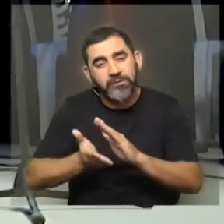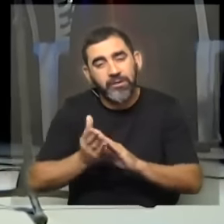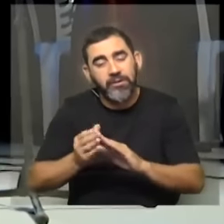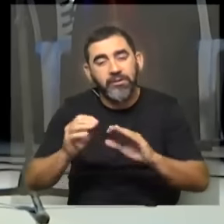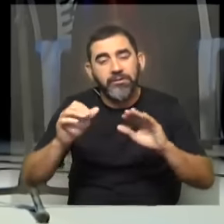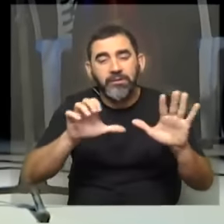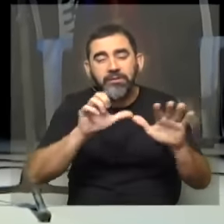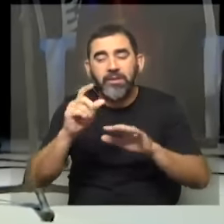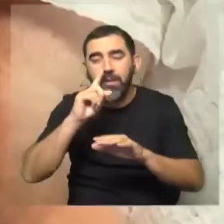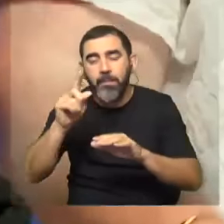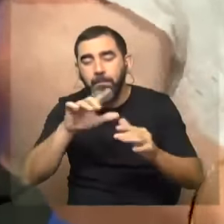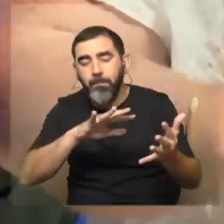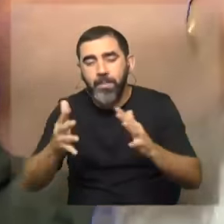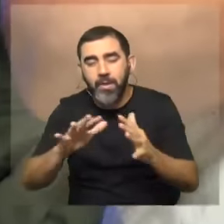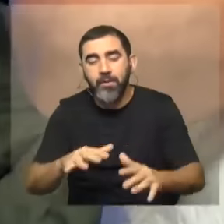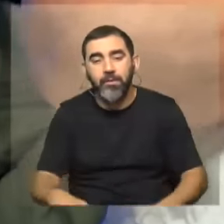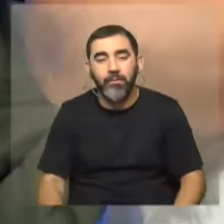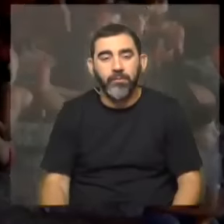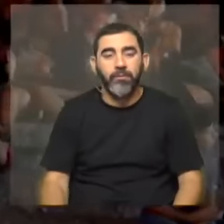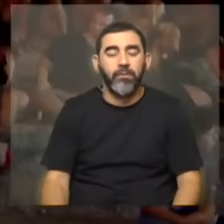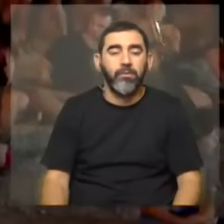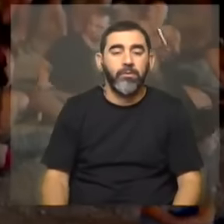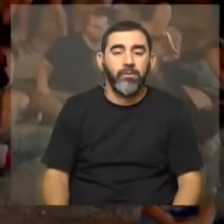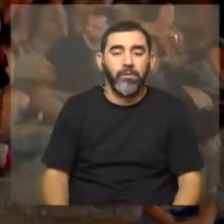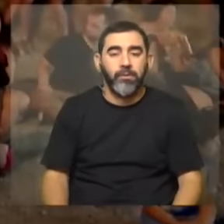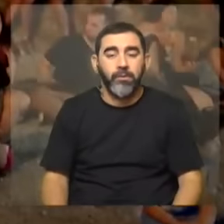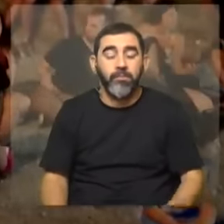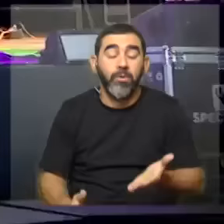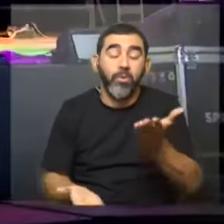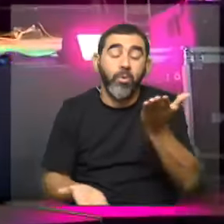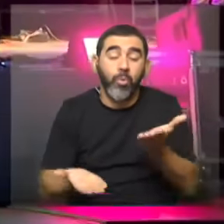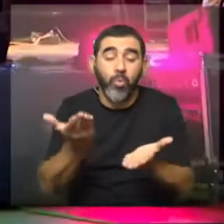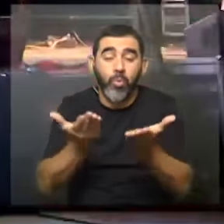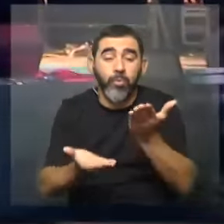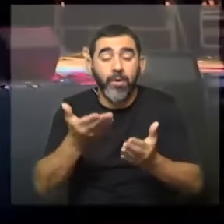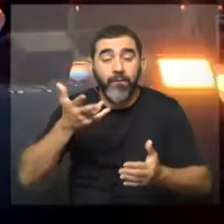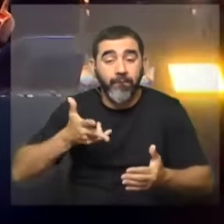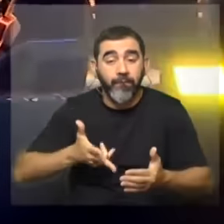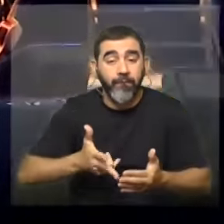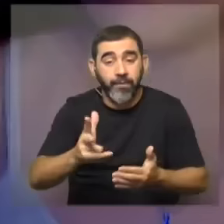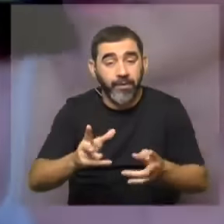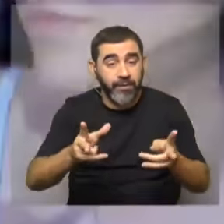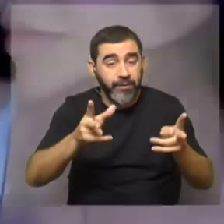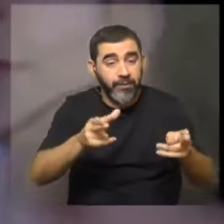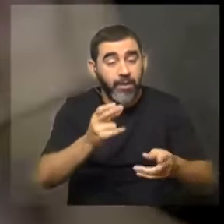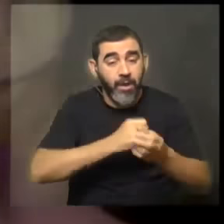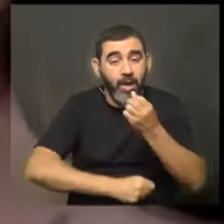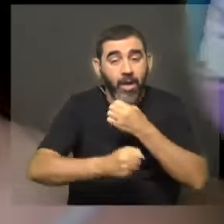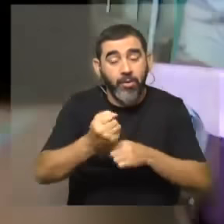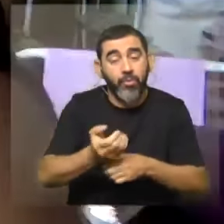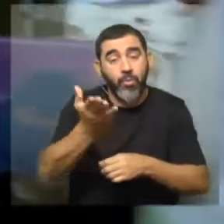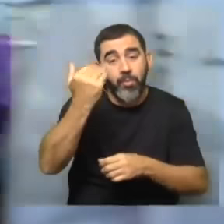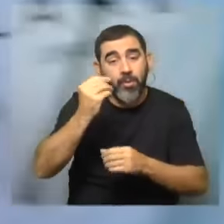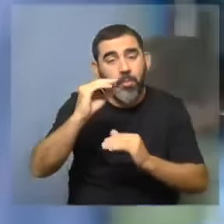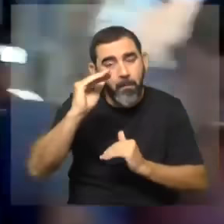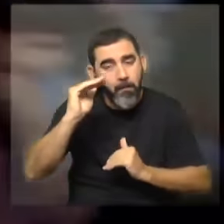600000 aproximadamente lo cual si comparamos con la misma fecha con el mismo periodo del año pasado es bastante